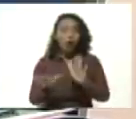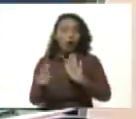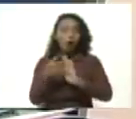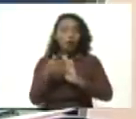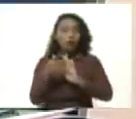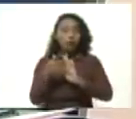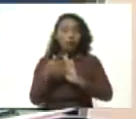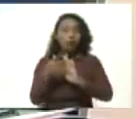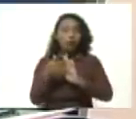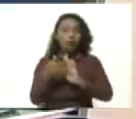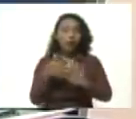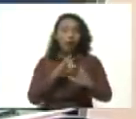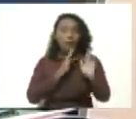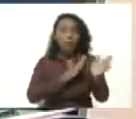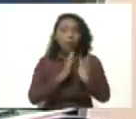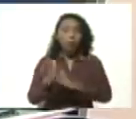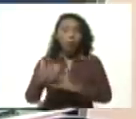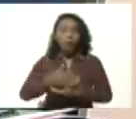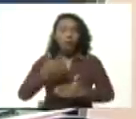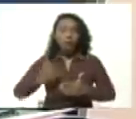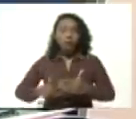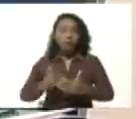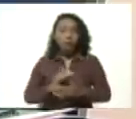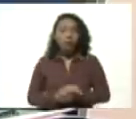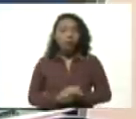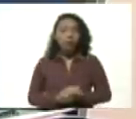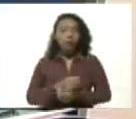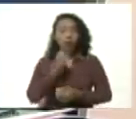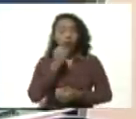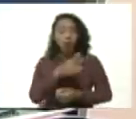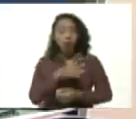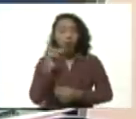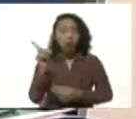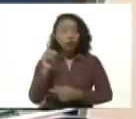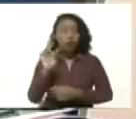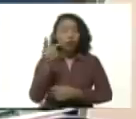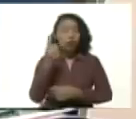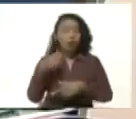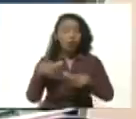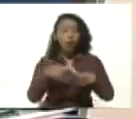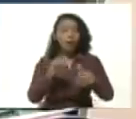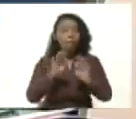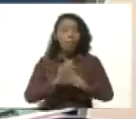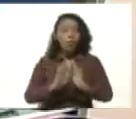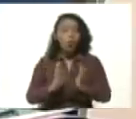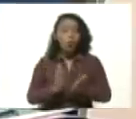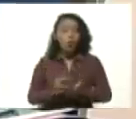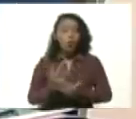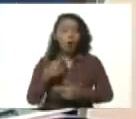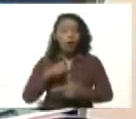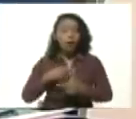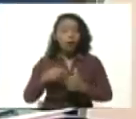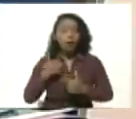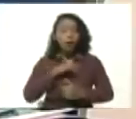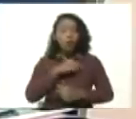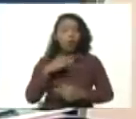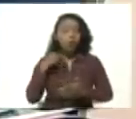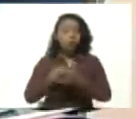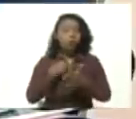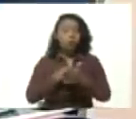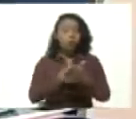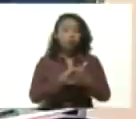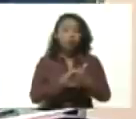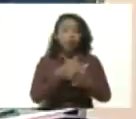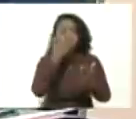delincuencia organizada transnacional, bueno, ellos están de segundo lugar en el mundo. Entonces, tenemos que combatir constantemente en